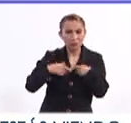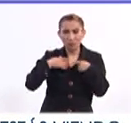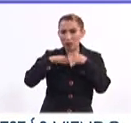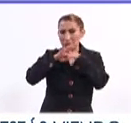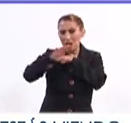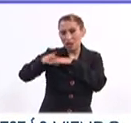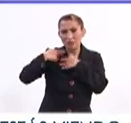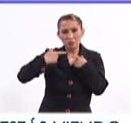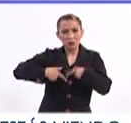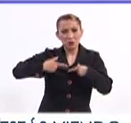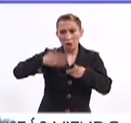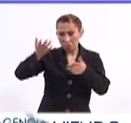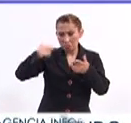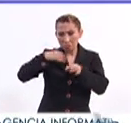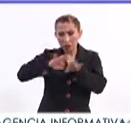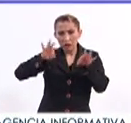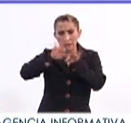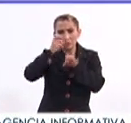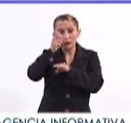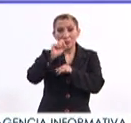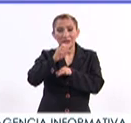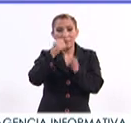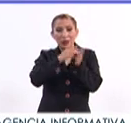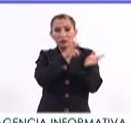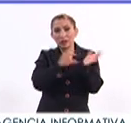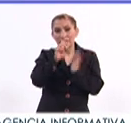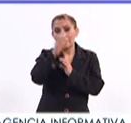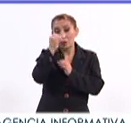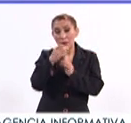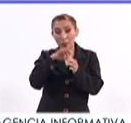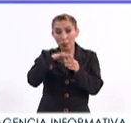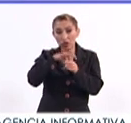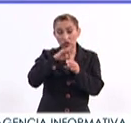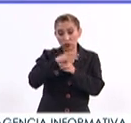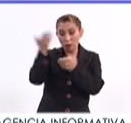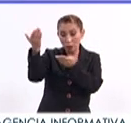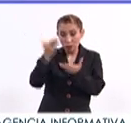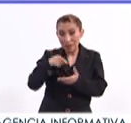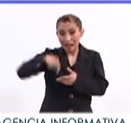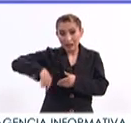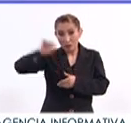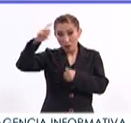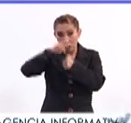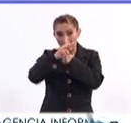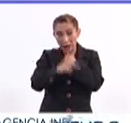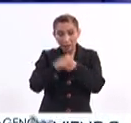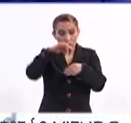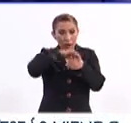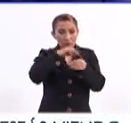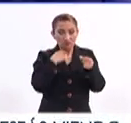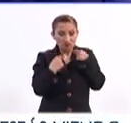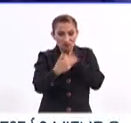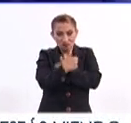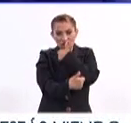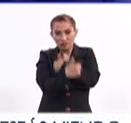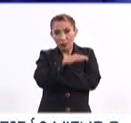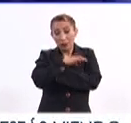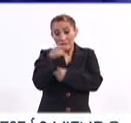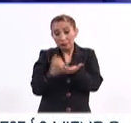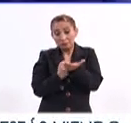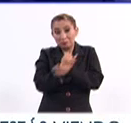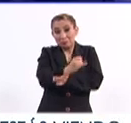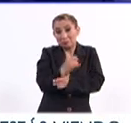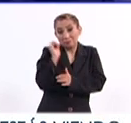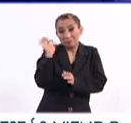la diáspora migrante. Entonces es muy importante esos 20.839 votos que se recibieron esta vez en una elección, en una contienda cerrada, pueden ser los que